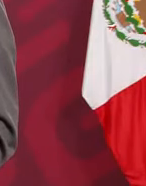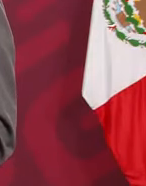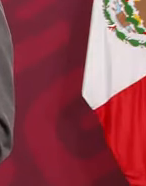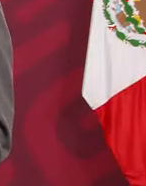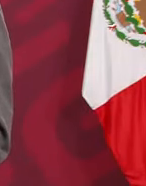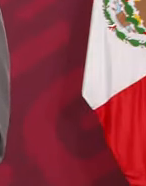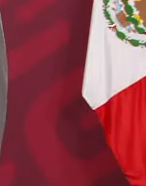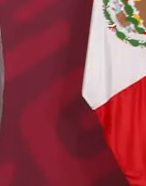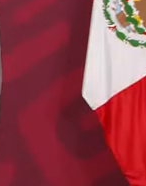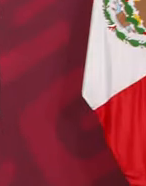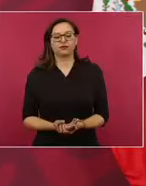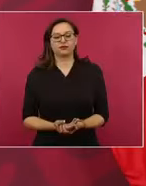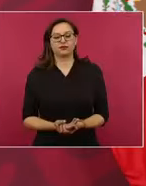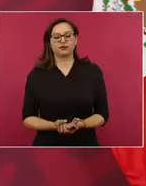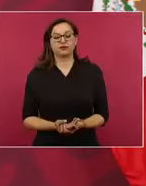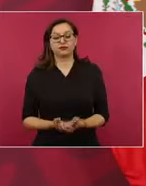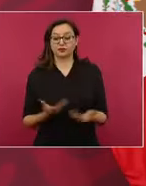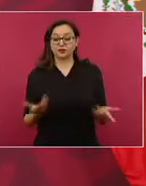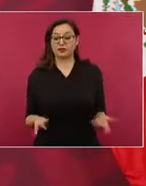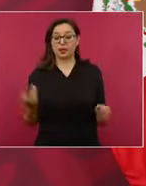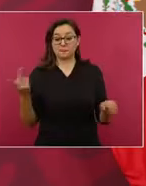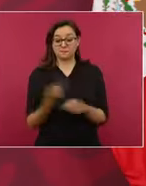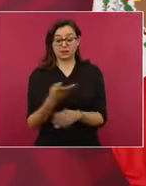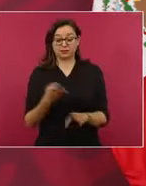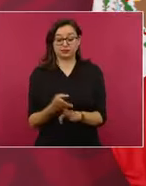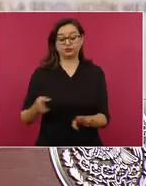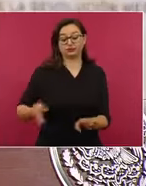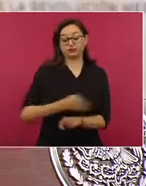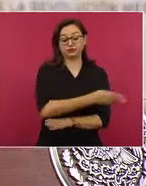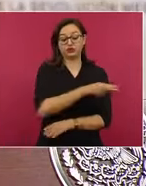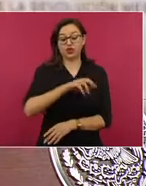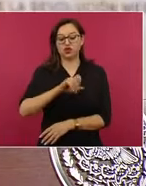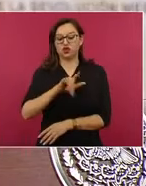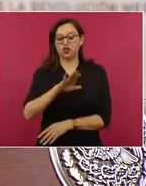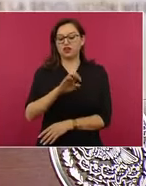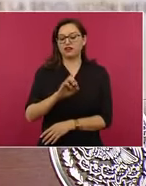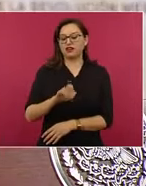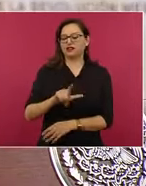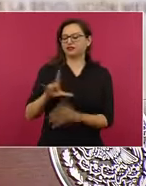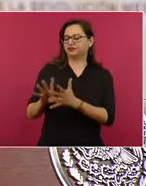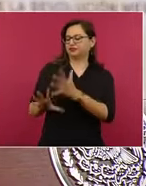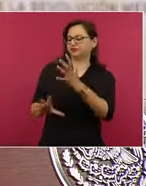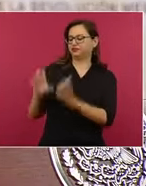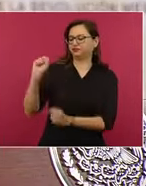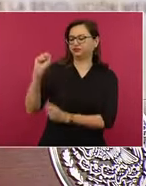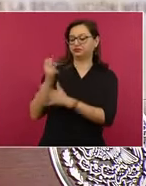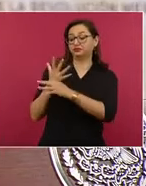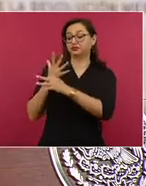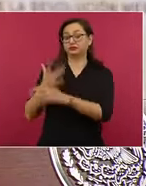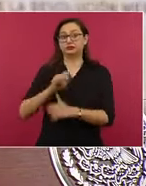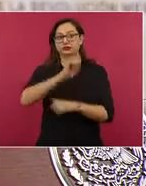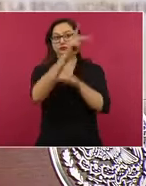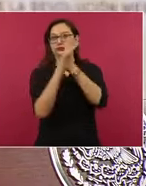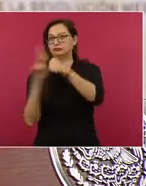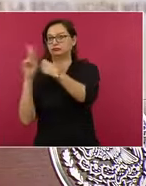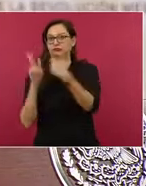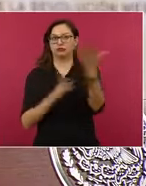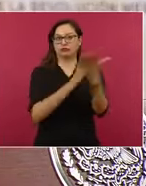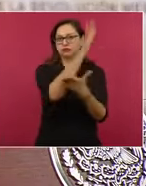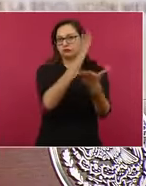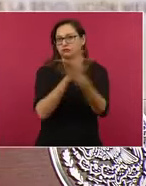de los principios de no intervención, de autodeterminación de los pueblos, de solución pacífica de las controversias.